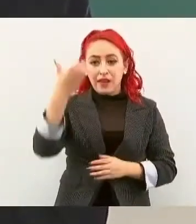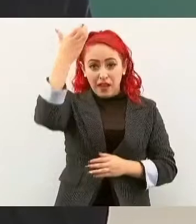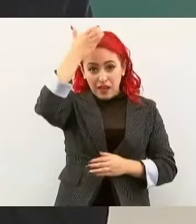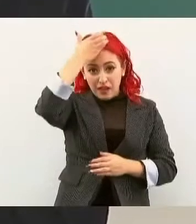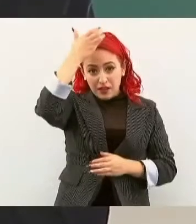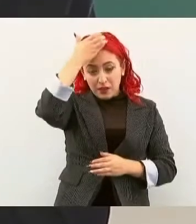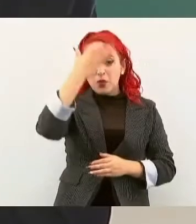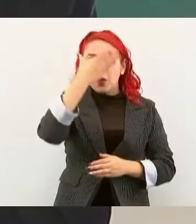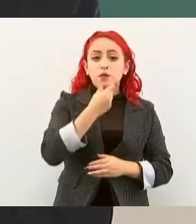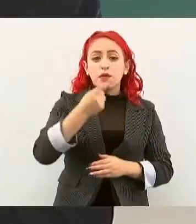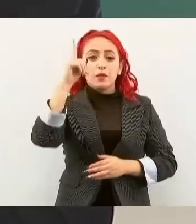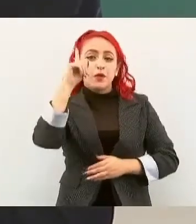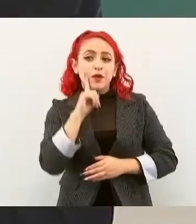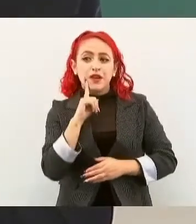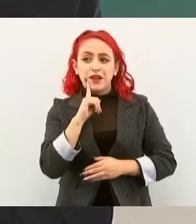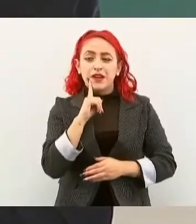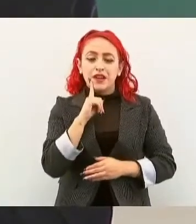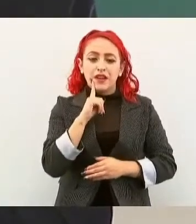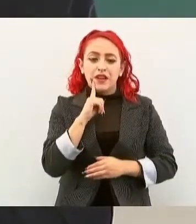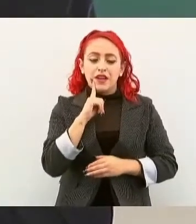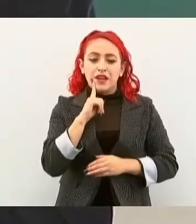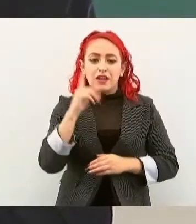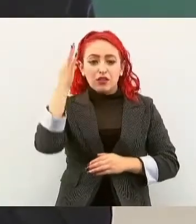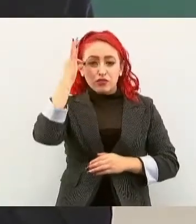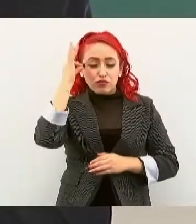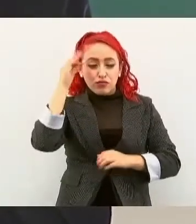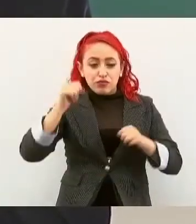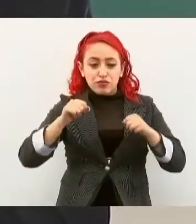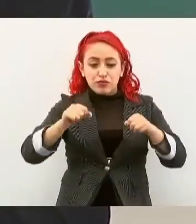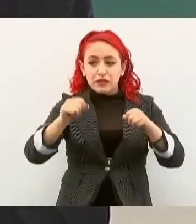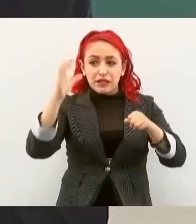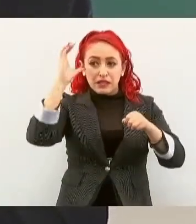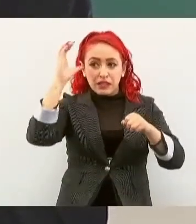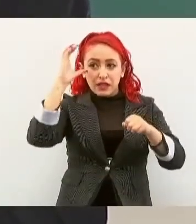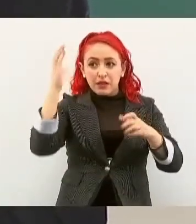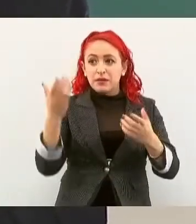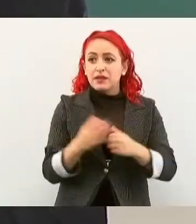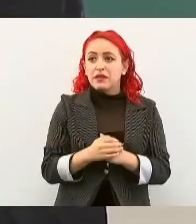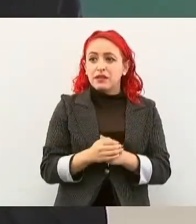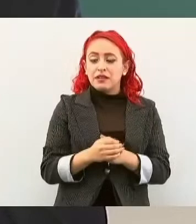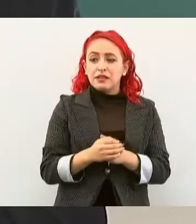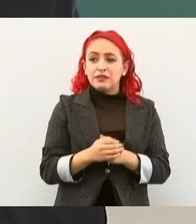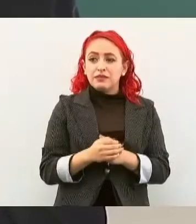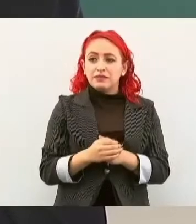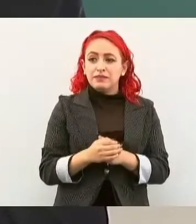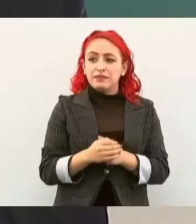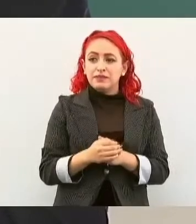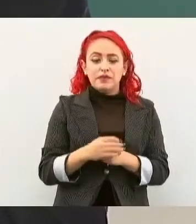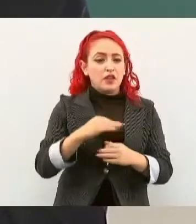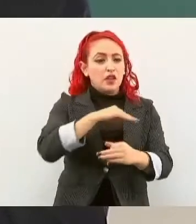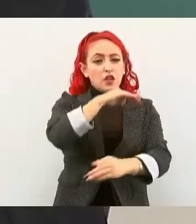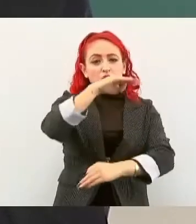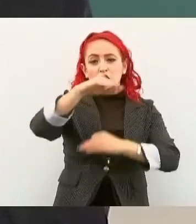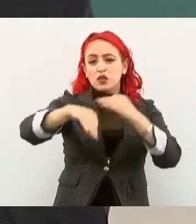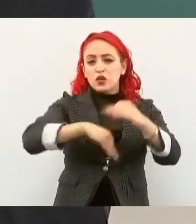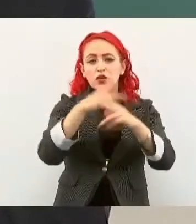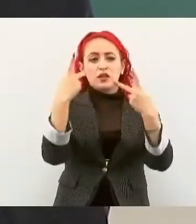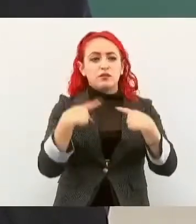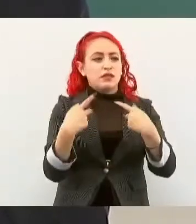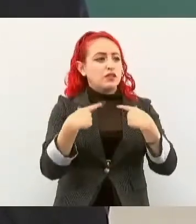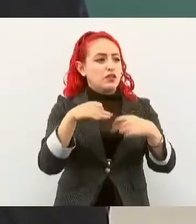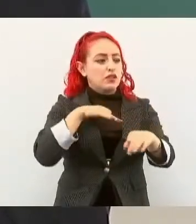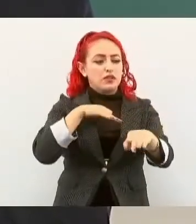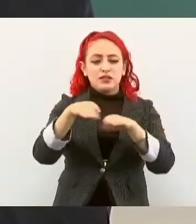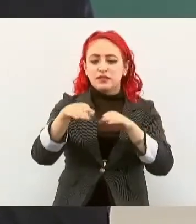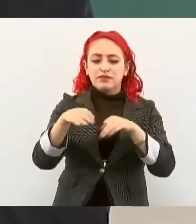Enfermeras, enfermeros, camillistas, camilleros, todos los que trabajan,